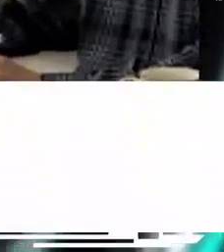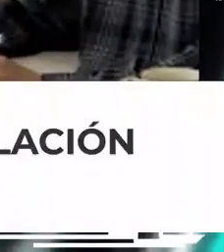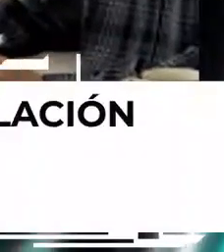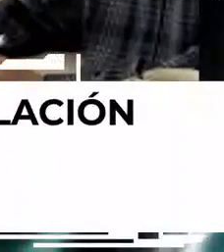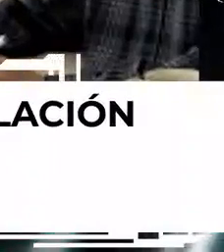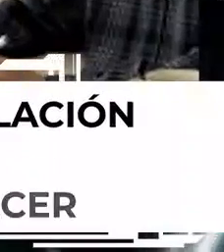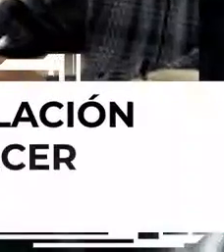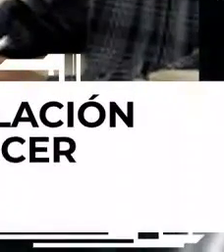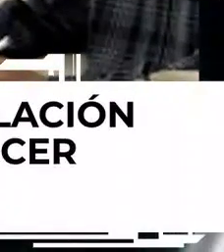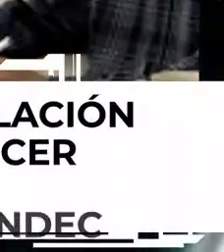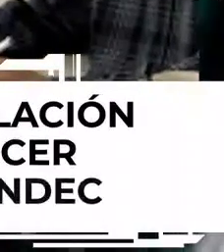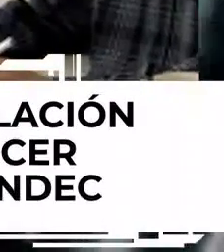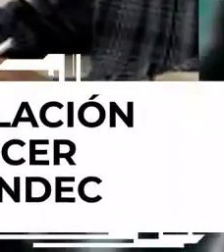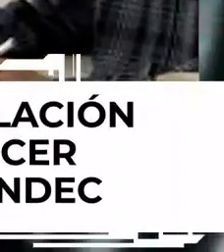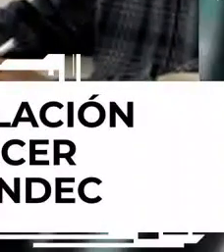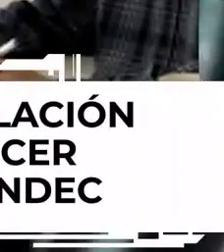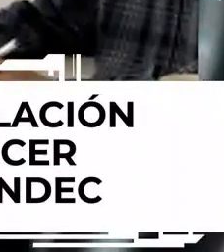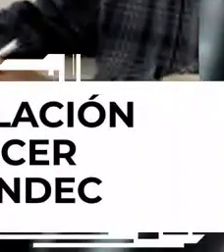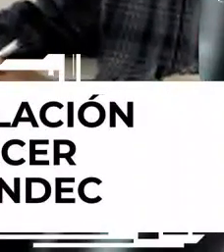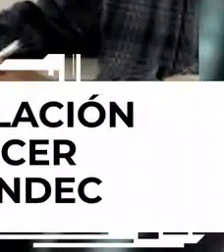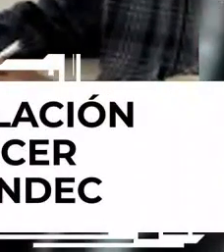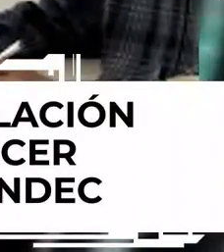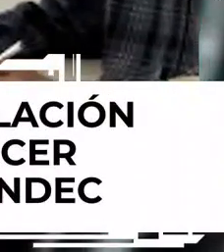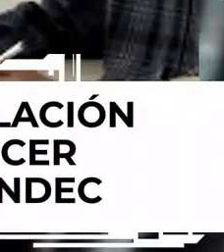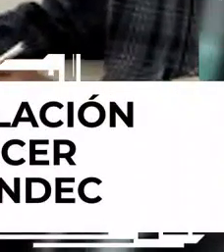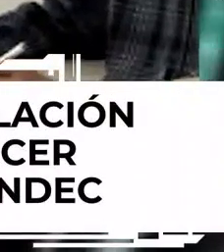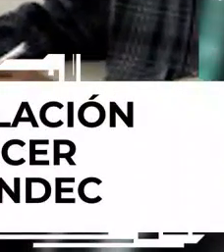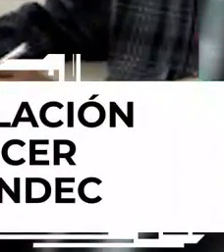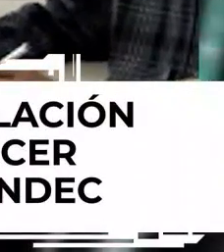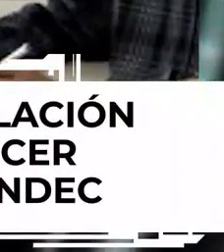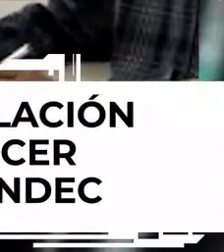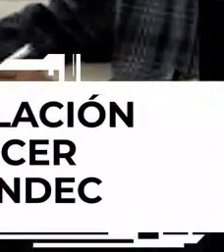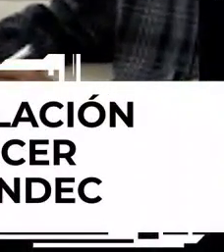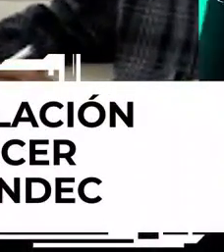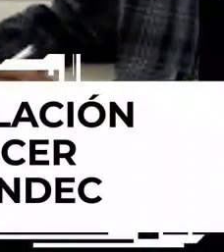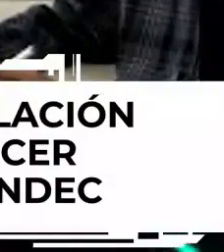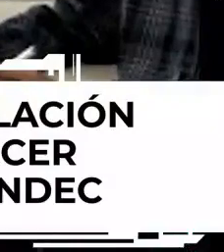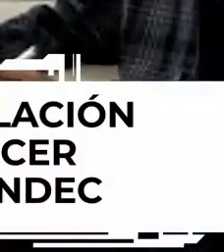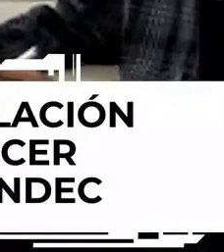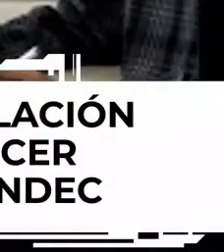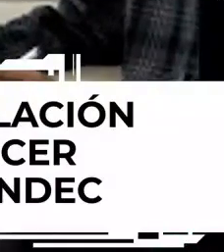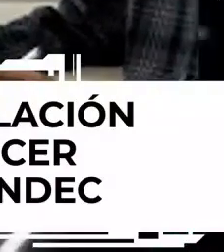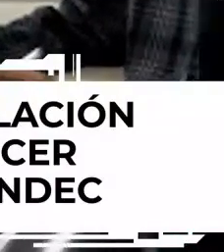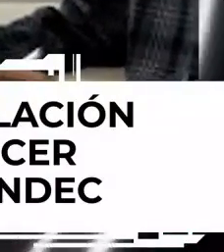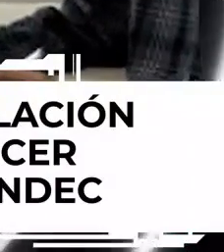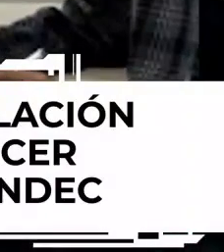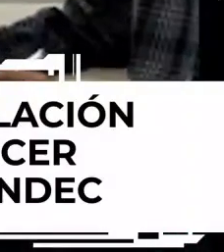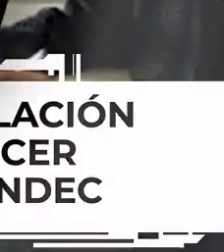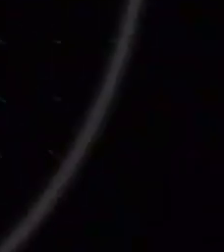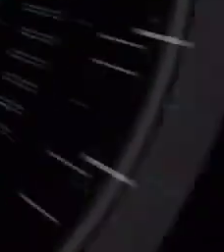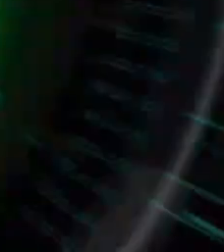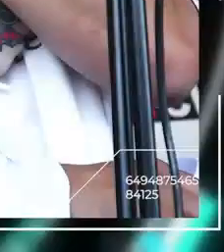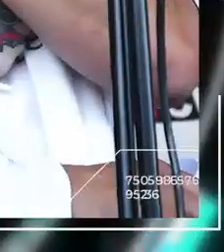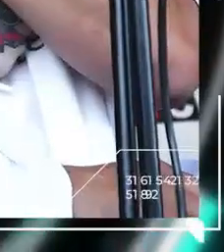de desempleo en la población urbana bajó al 6,7% en el tercer trimestre de 2022, informó el